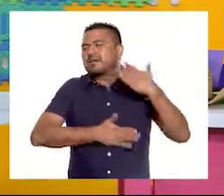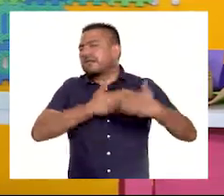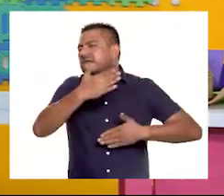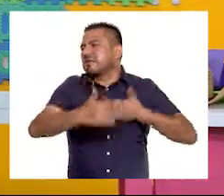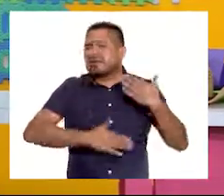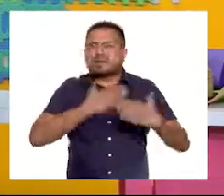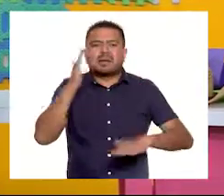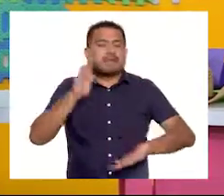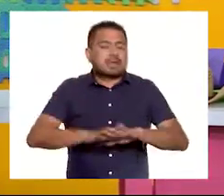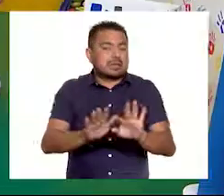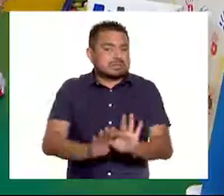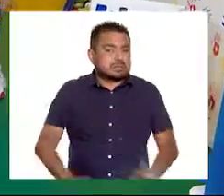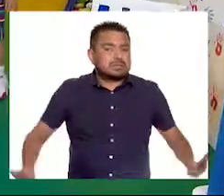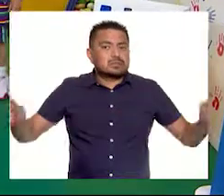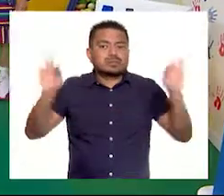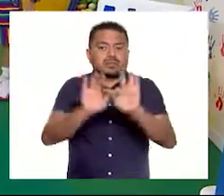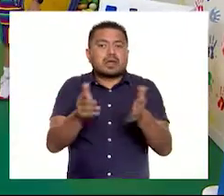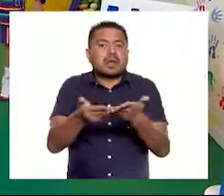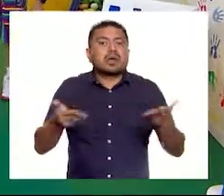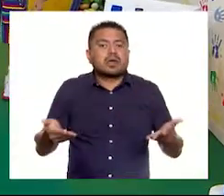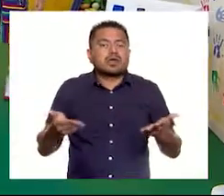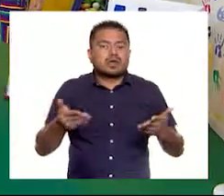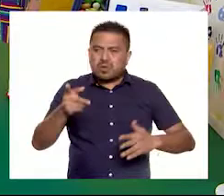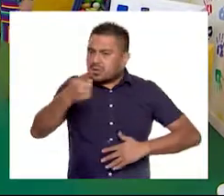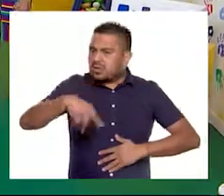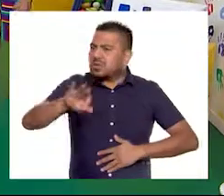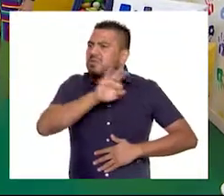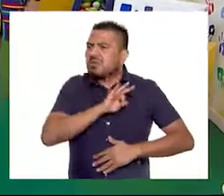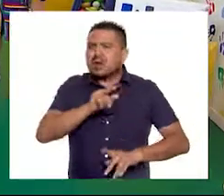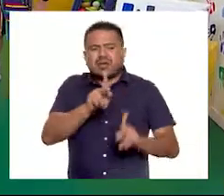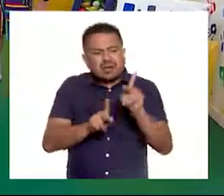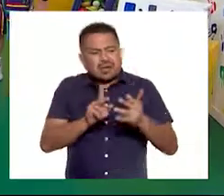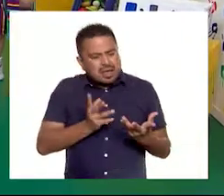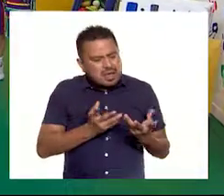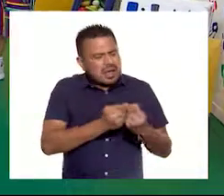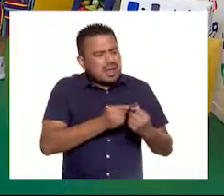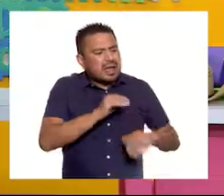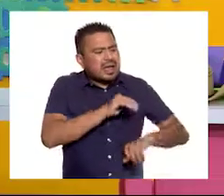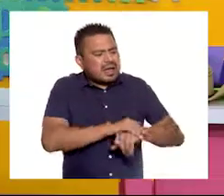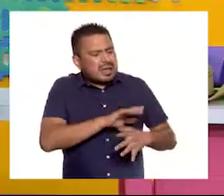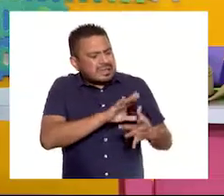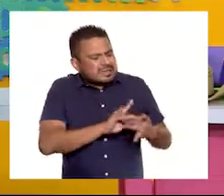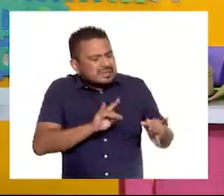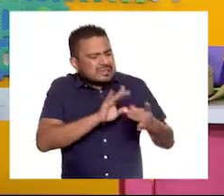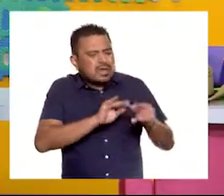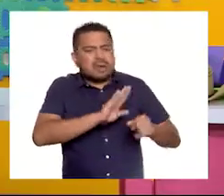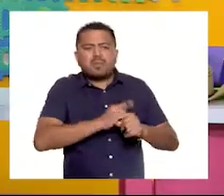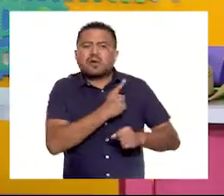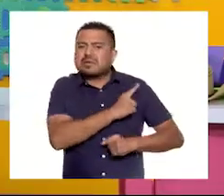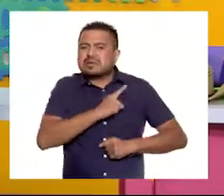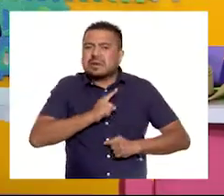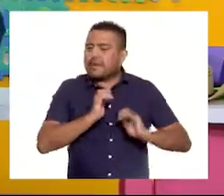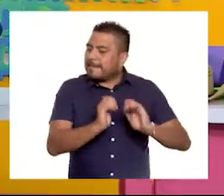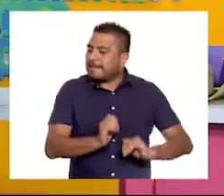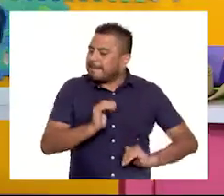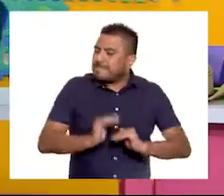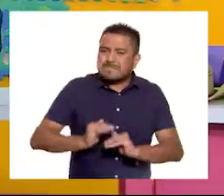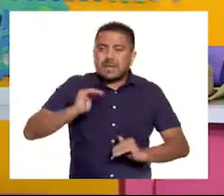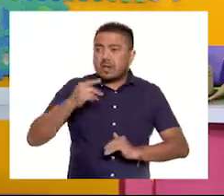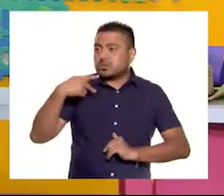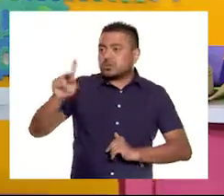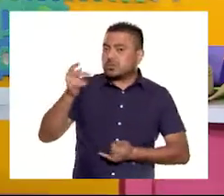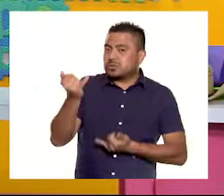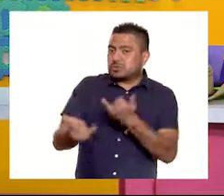sobre todo, muy importante. Entonces, creo que puede hablar con sus amigos y explicarles por qué deben tener más cuidado con